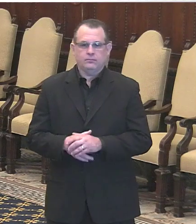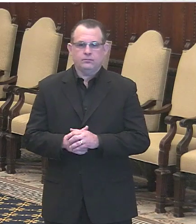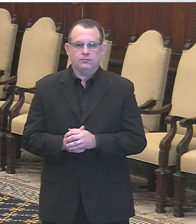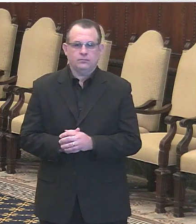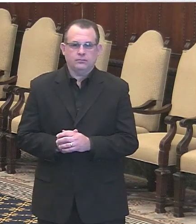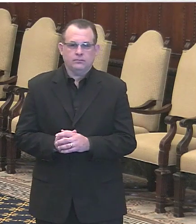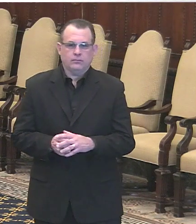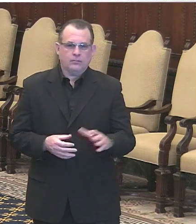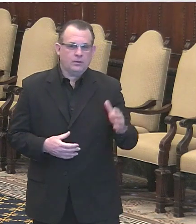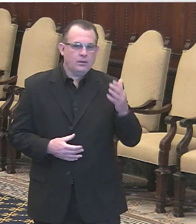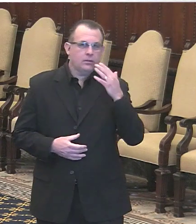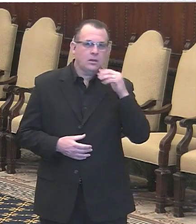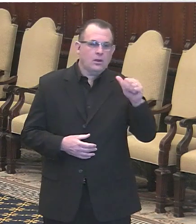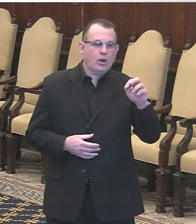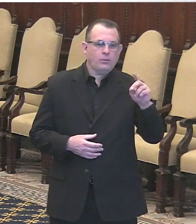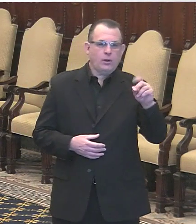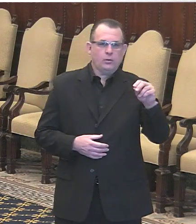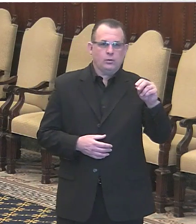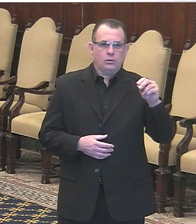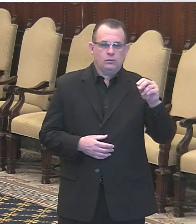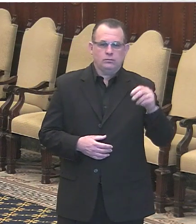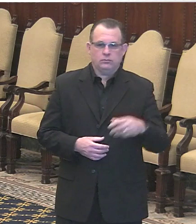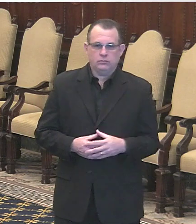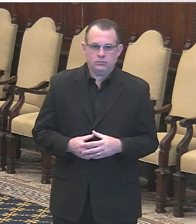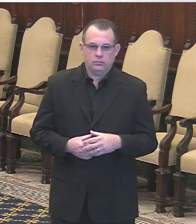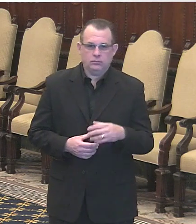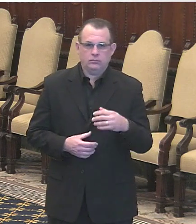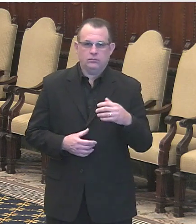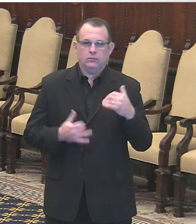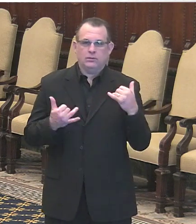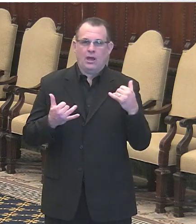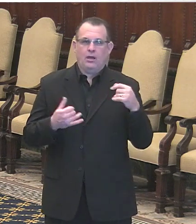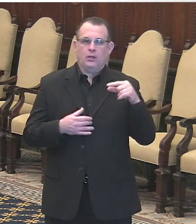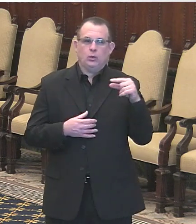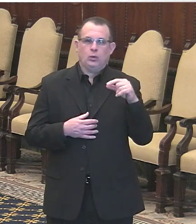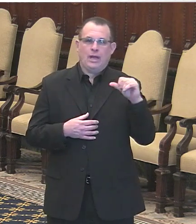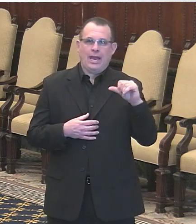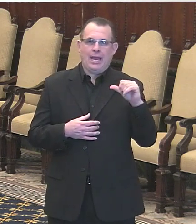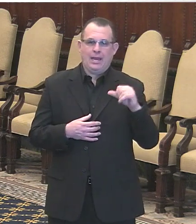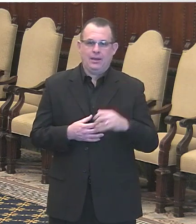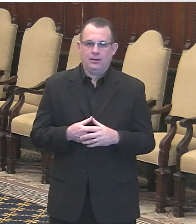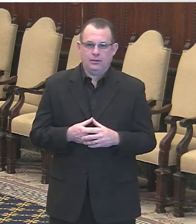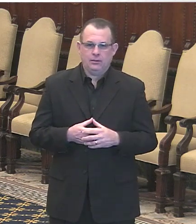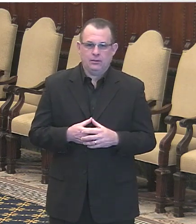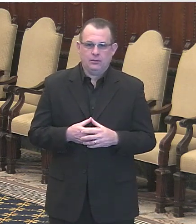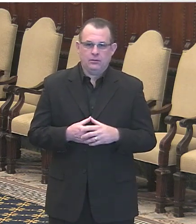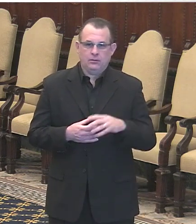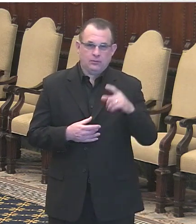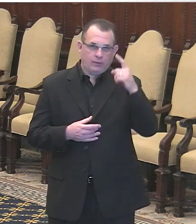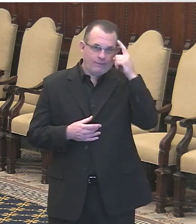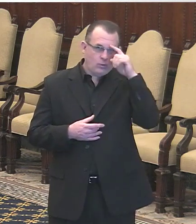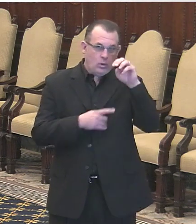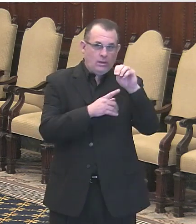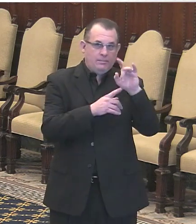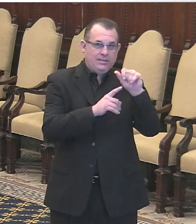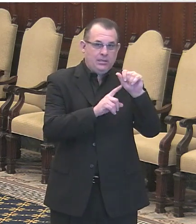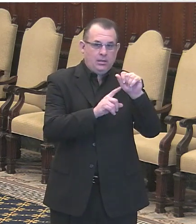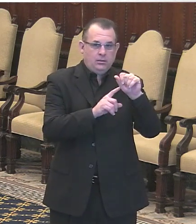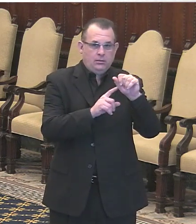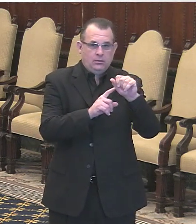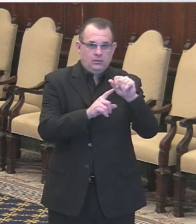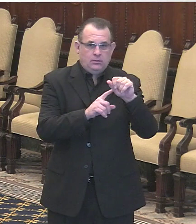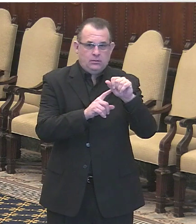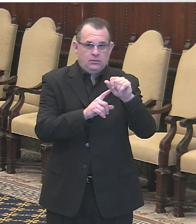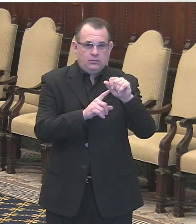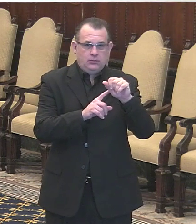Thank you, Armando. We will now move to our Q&A portion for members of the media. I would like to ask our speakers